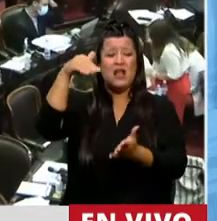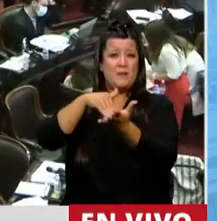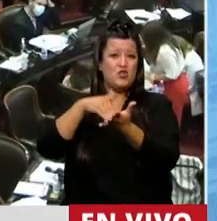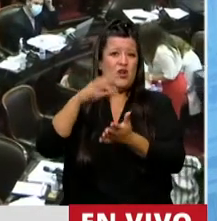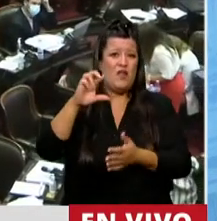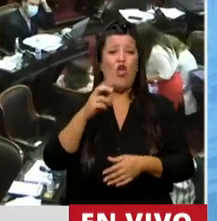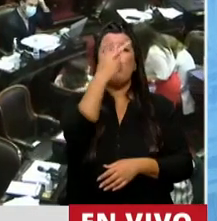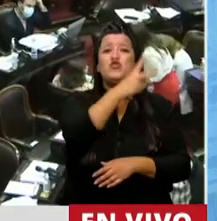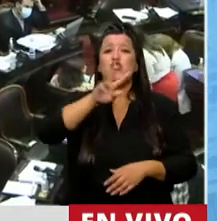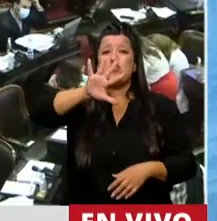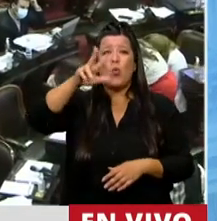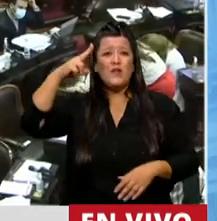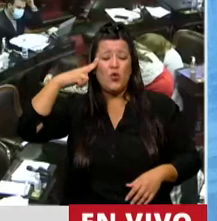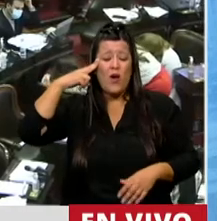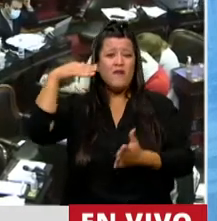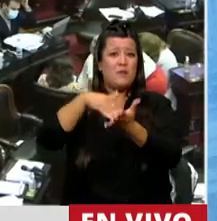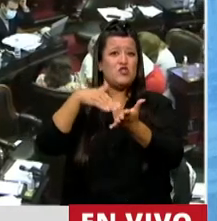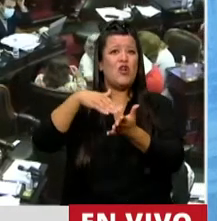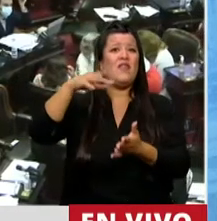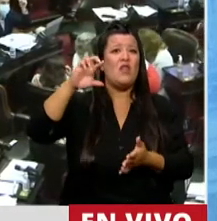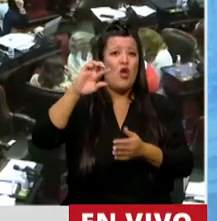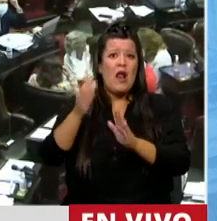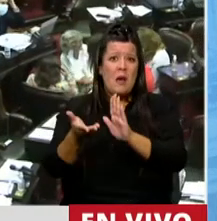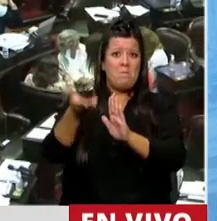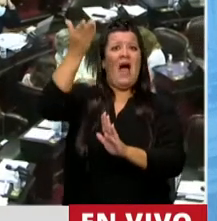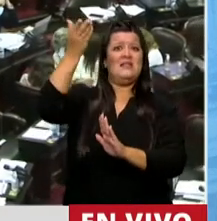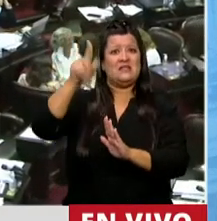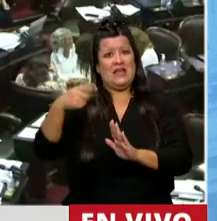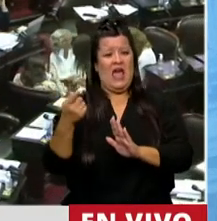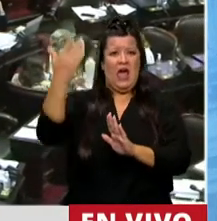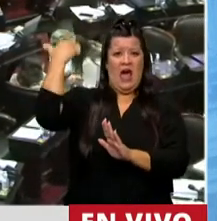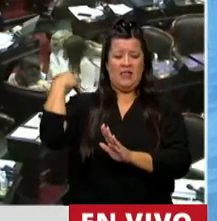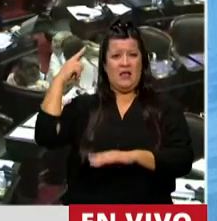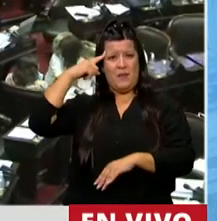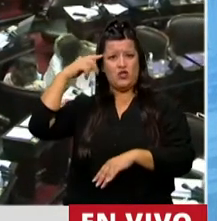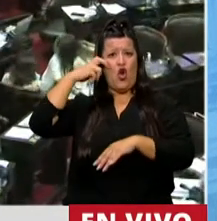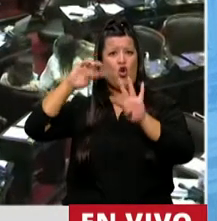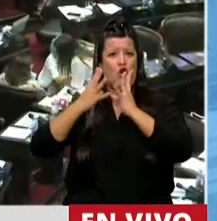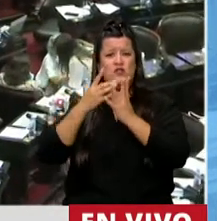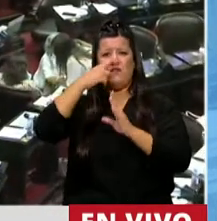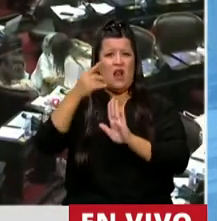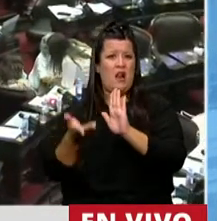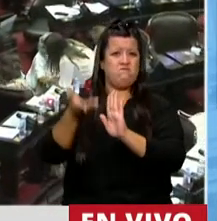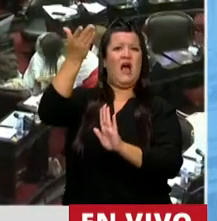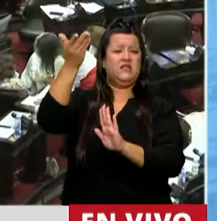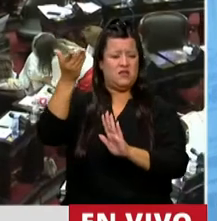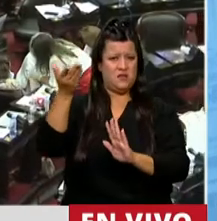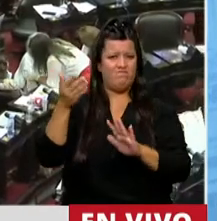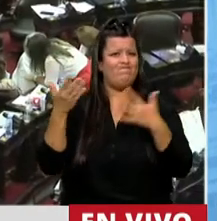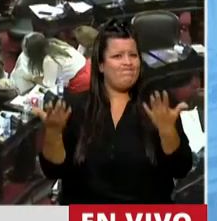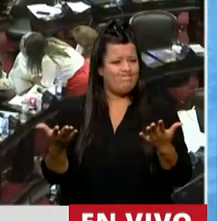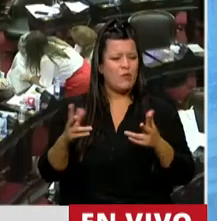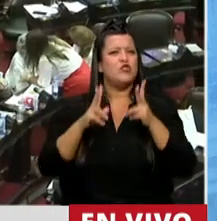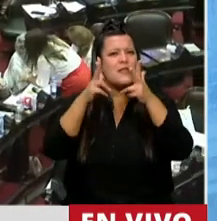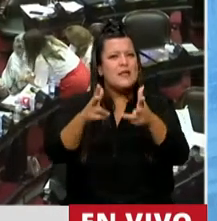dólares, 259 millones de dólares más que lo inicialmente previsto por este Congreso de la Nación. Entonces,